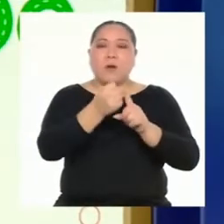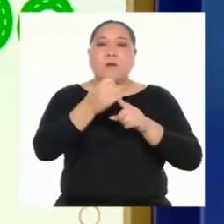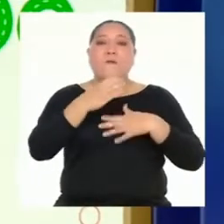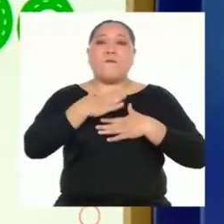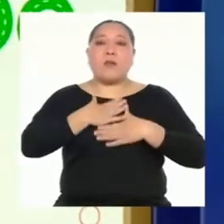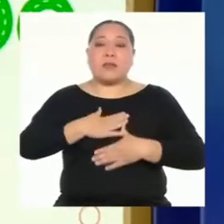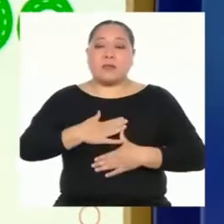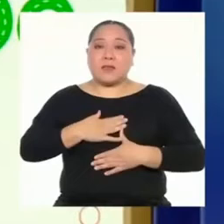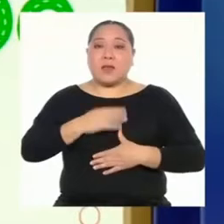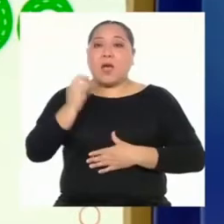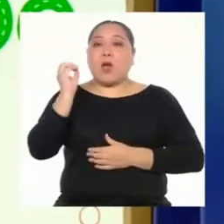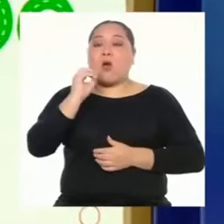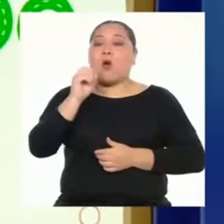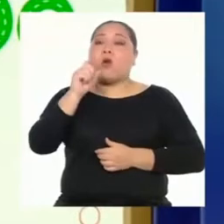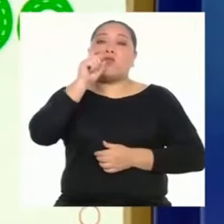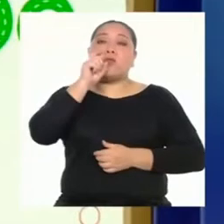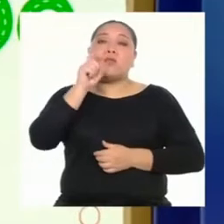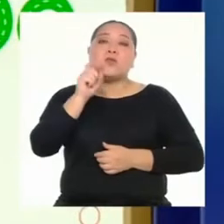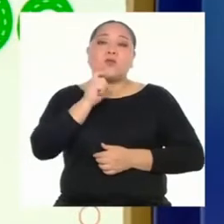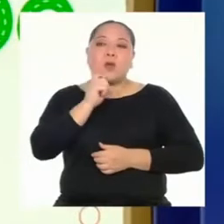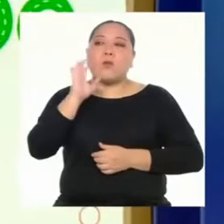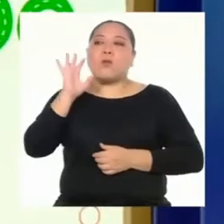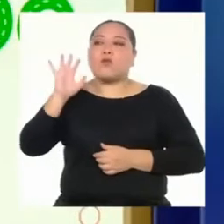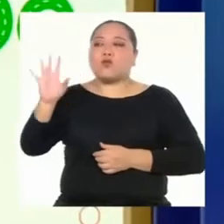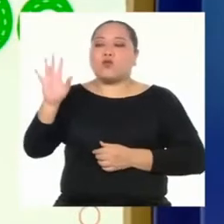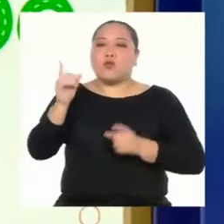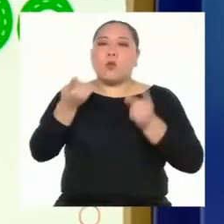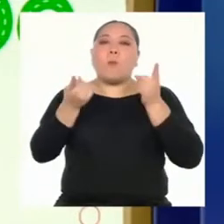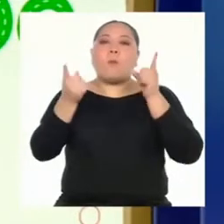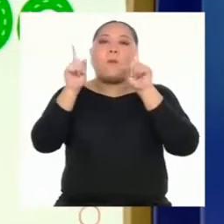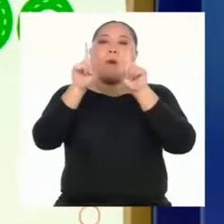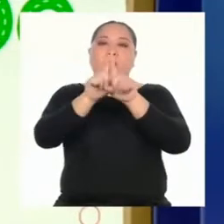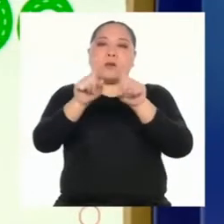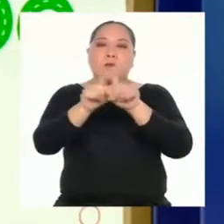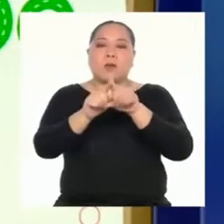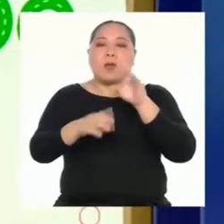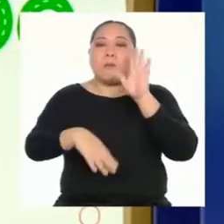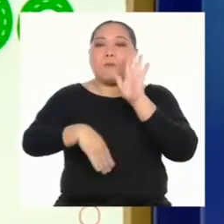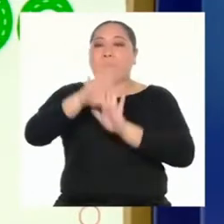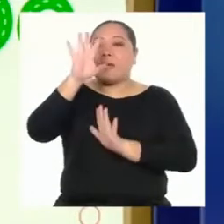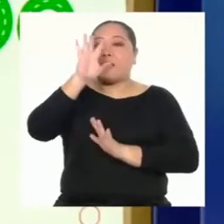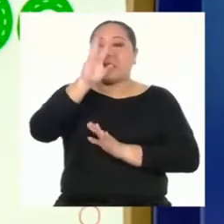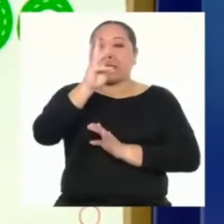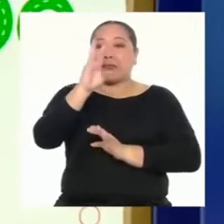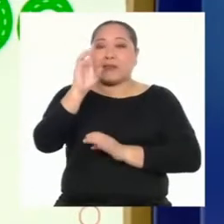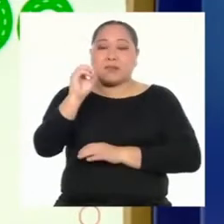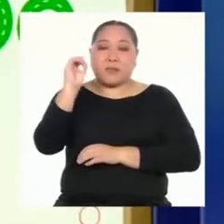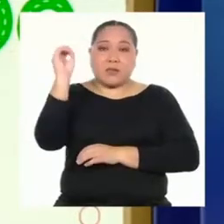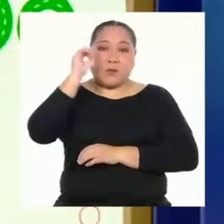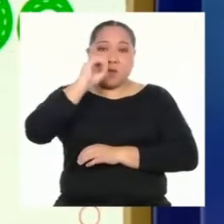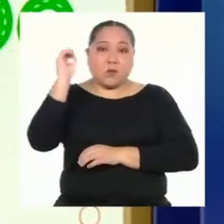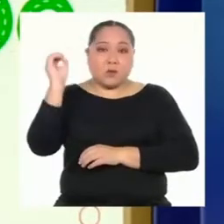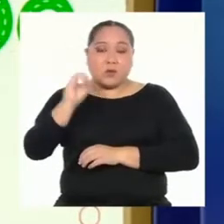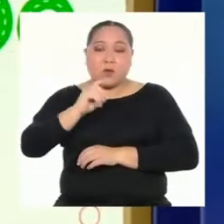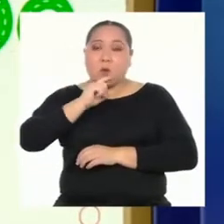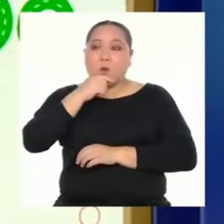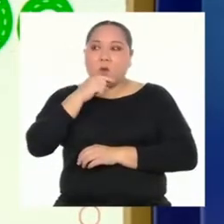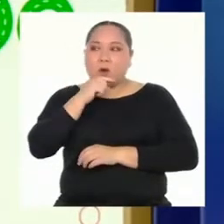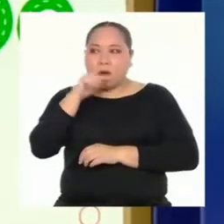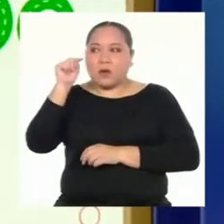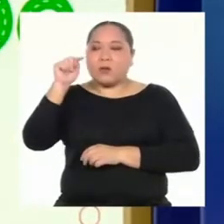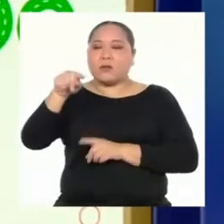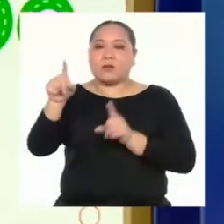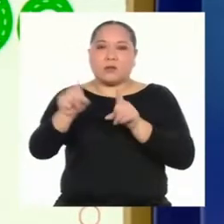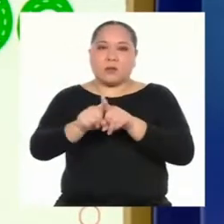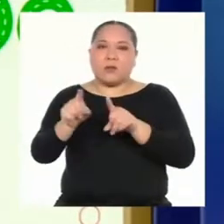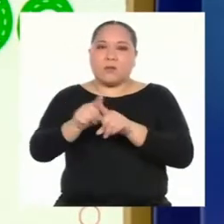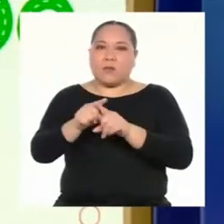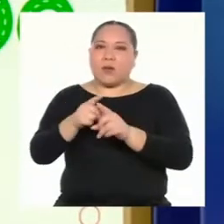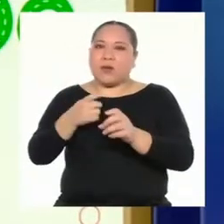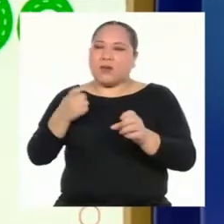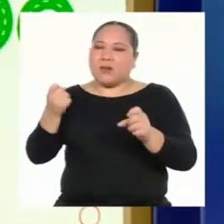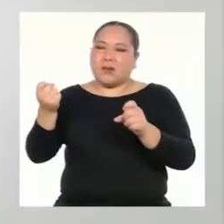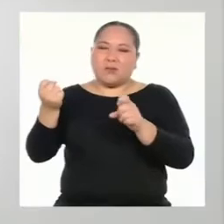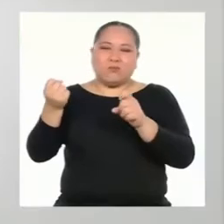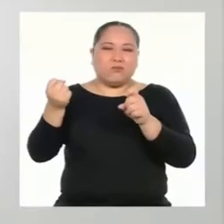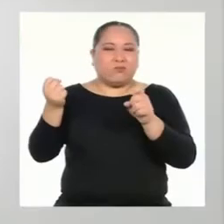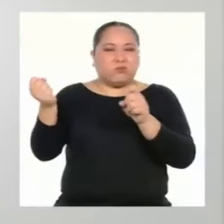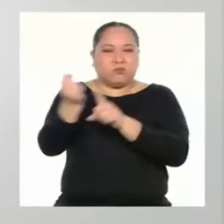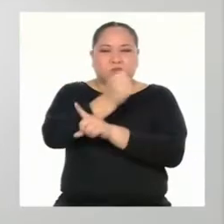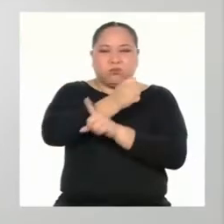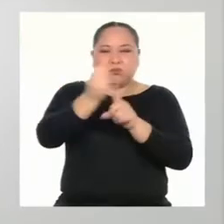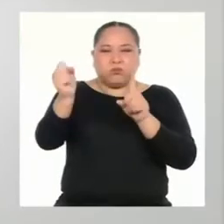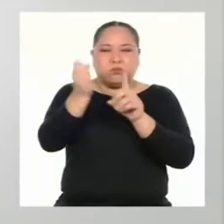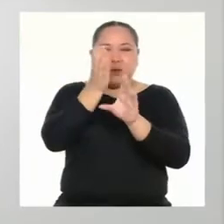por parte de su cónyuge o pareja, y más del 60% de mujeres han sido víctimas de alguna forma de violencia